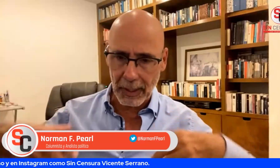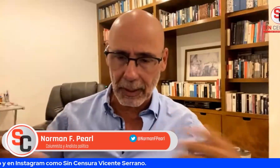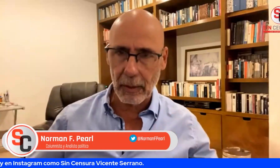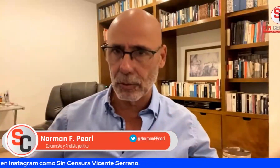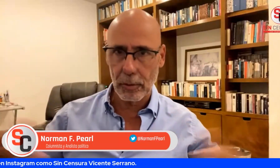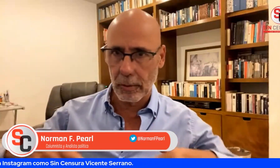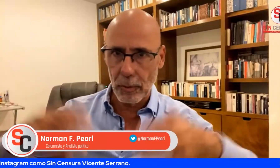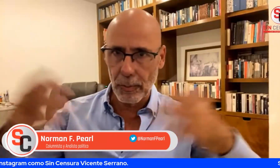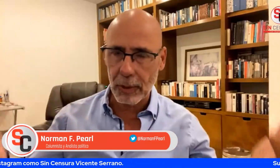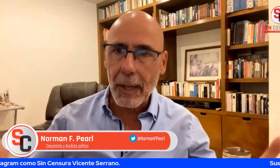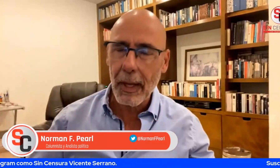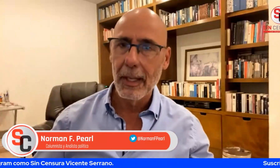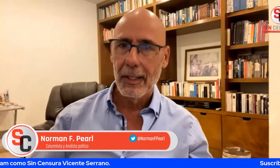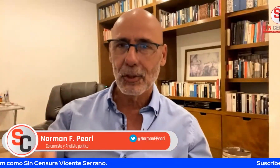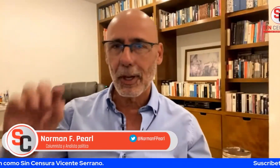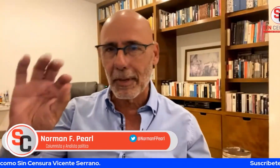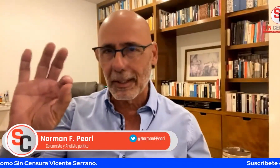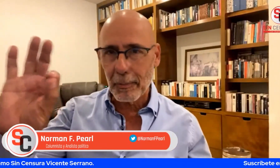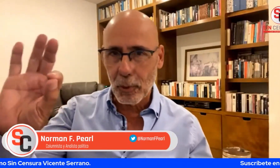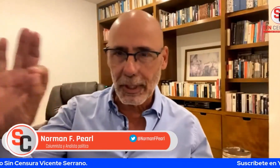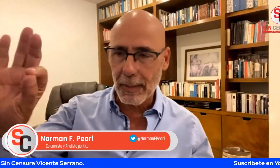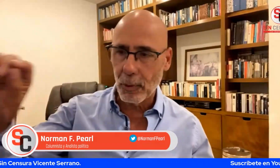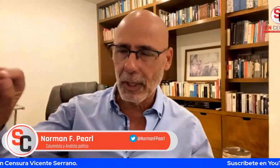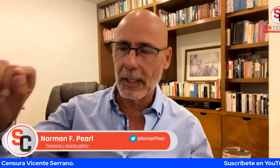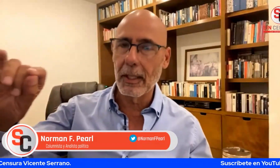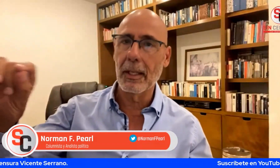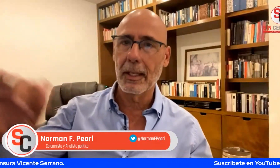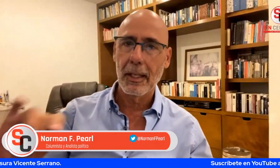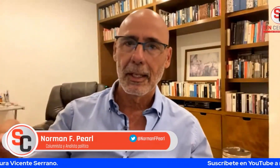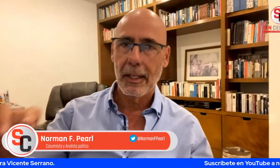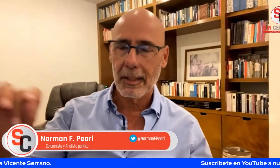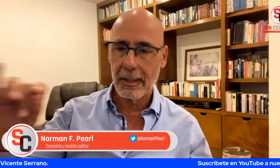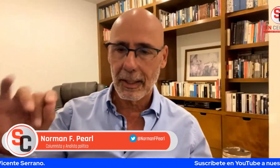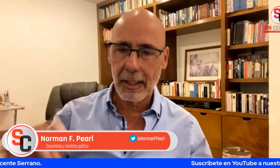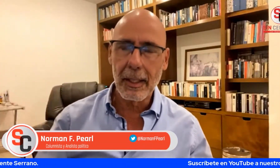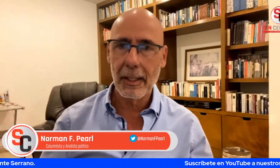los partidos, ¿no? Que no importaba, solamente ponía por ahí